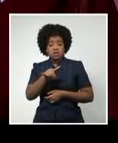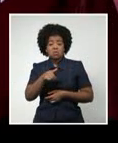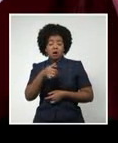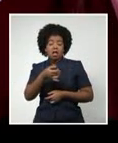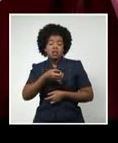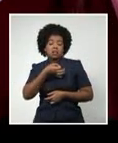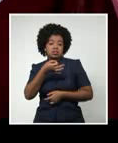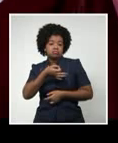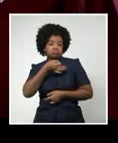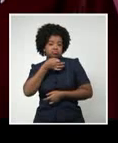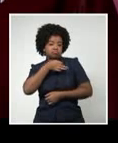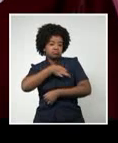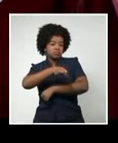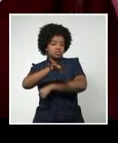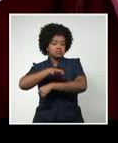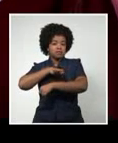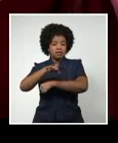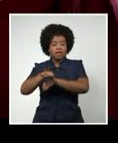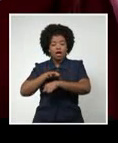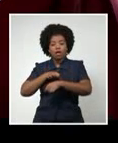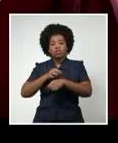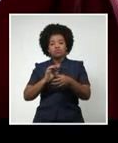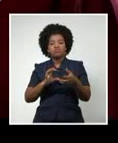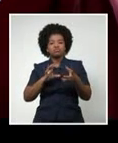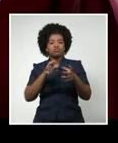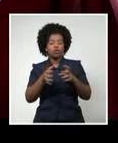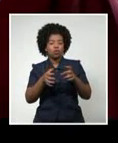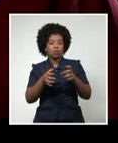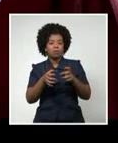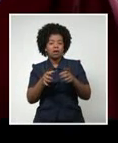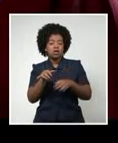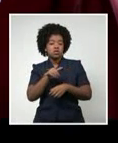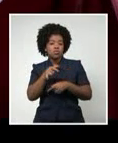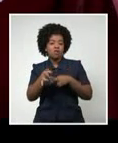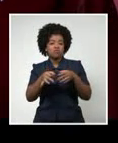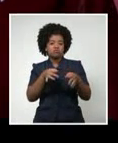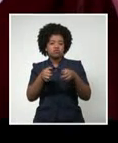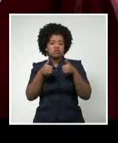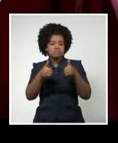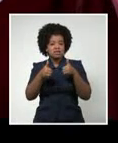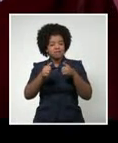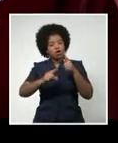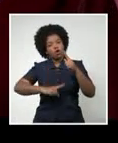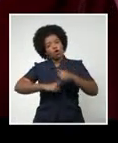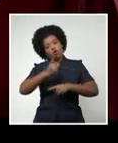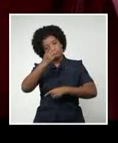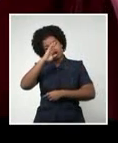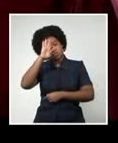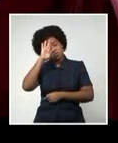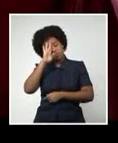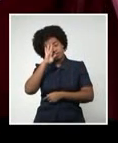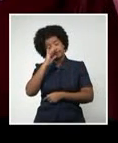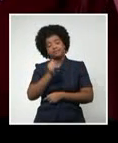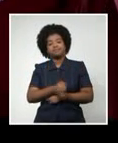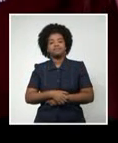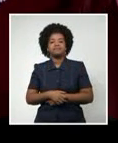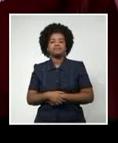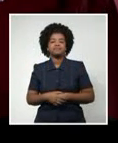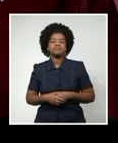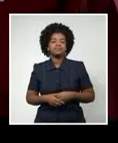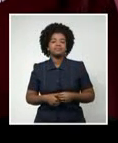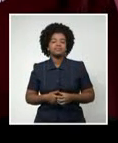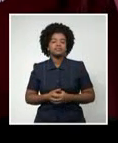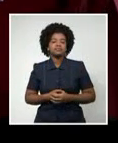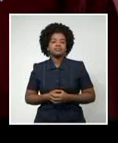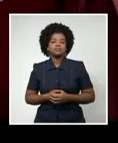con municiones semánticas del tipo que funcionan muy bien, ataque o sónico, y lo que